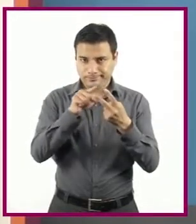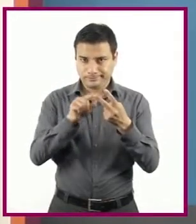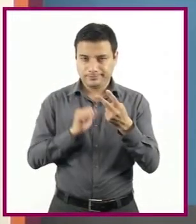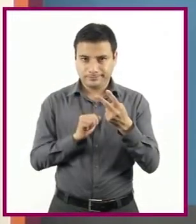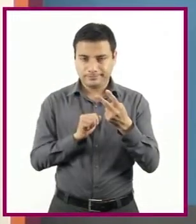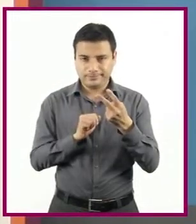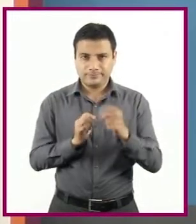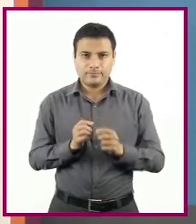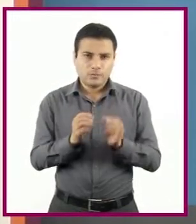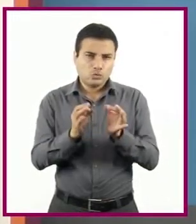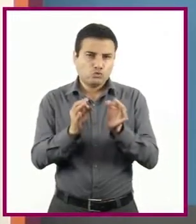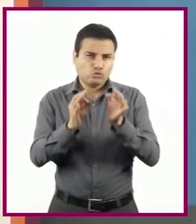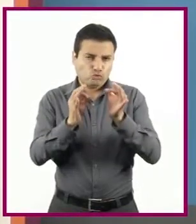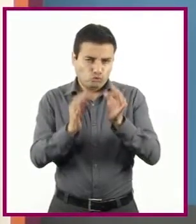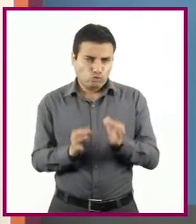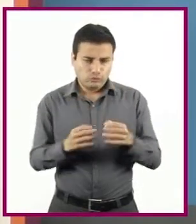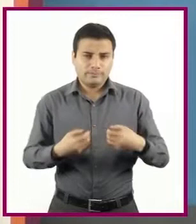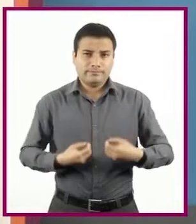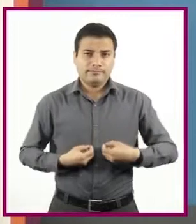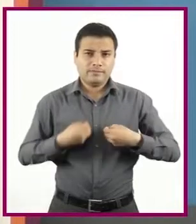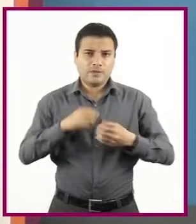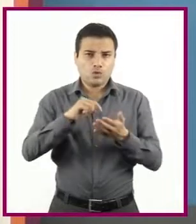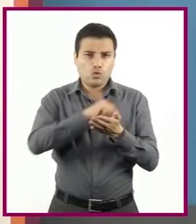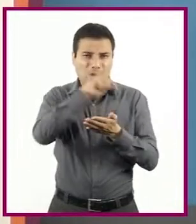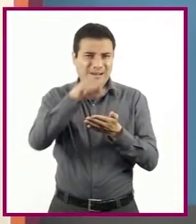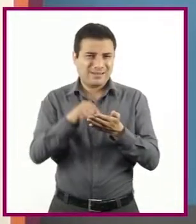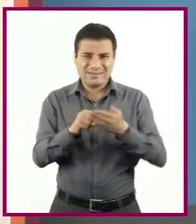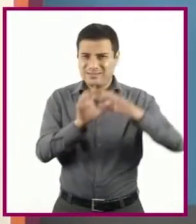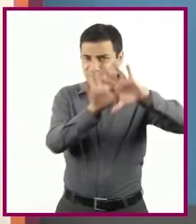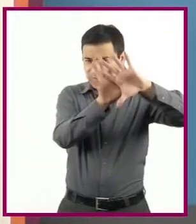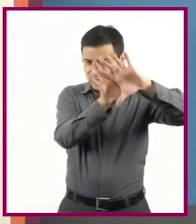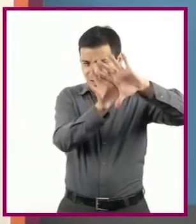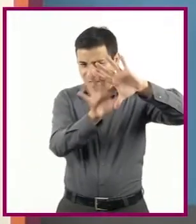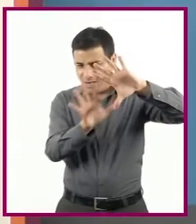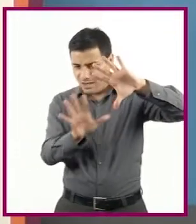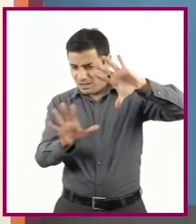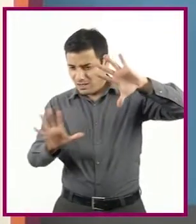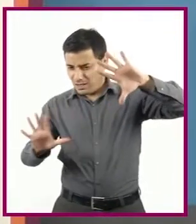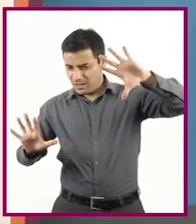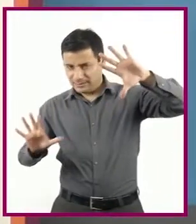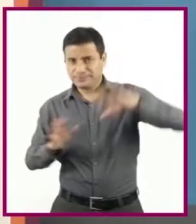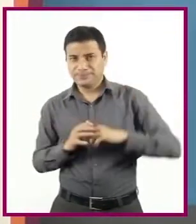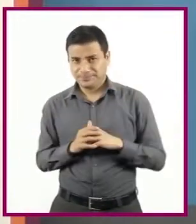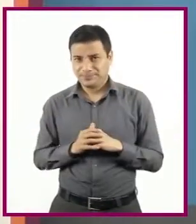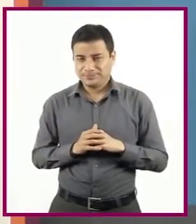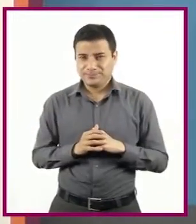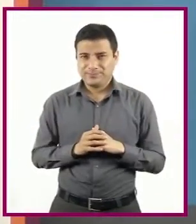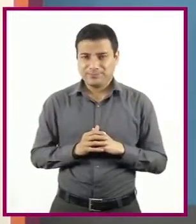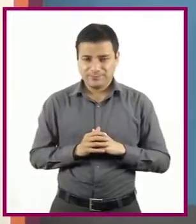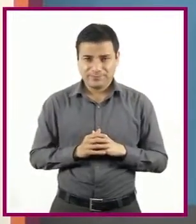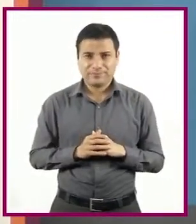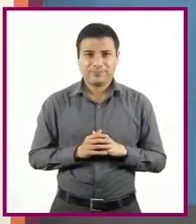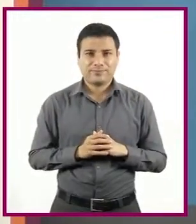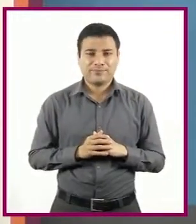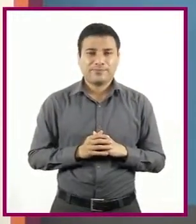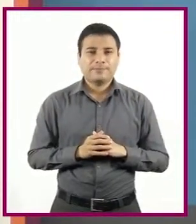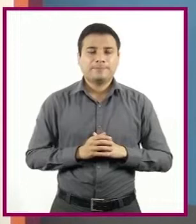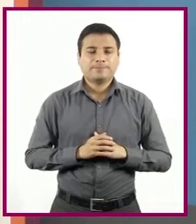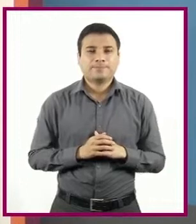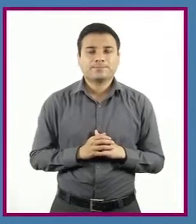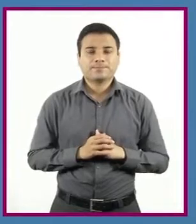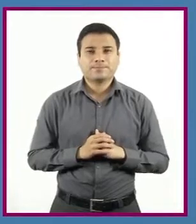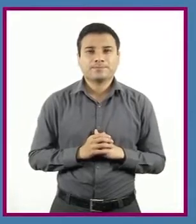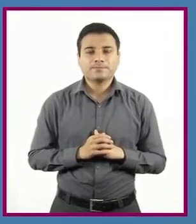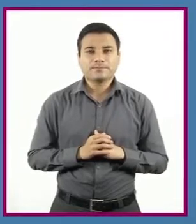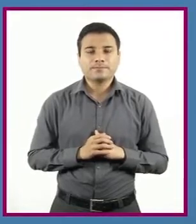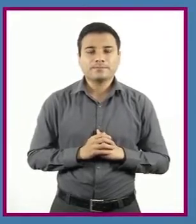desarrollaron en un amplio espacio geográfico desde la costa y llanura costera hasta las sierras de la zona del Golfo de México.